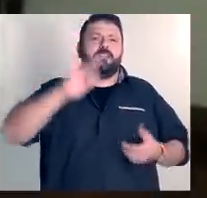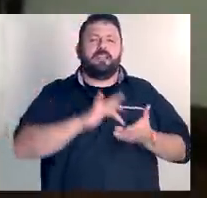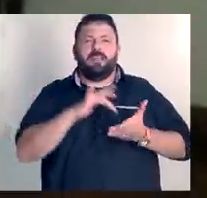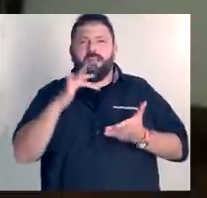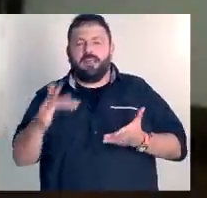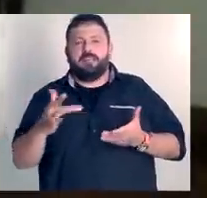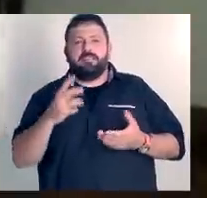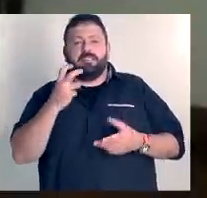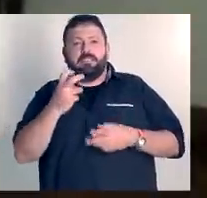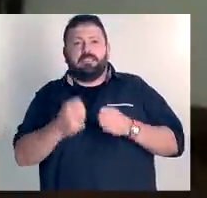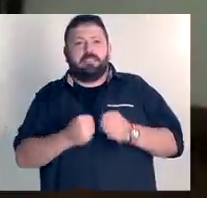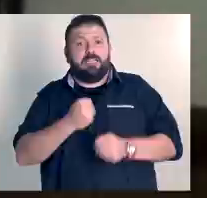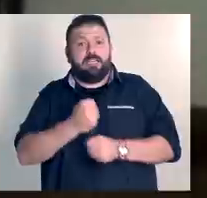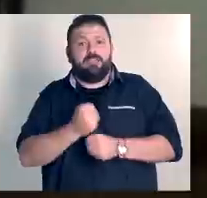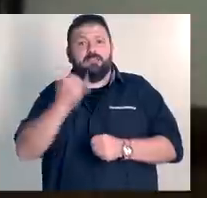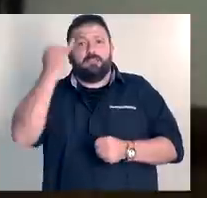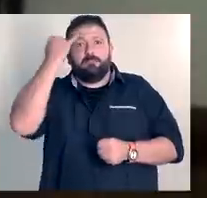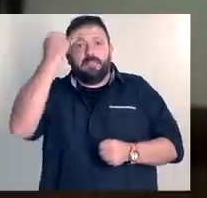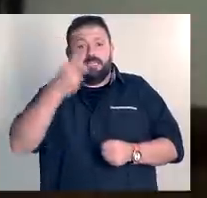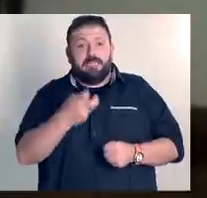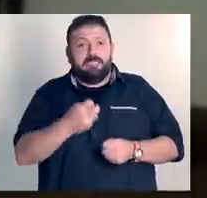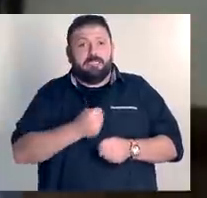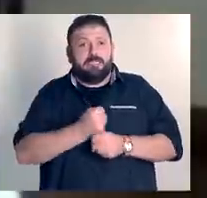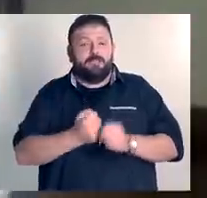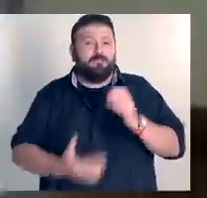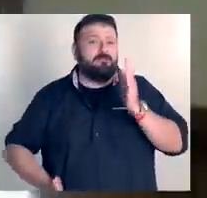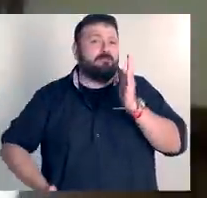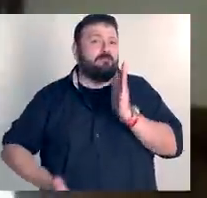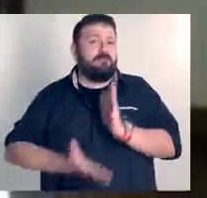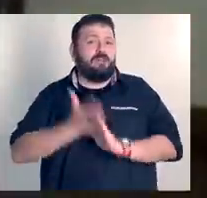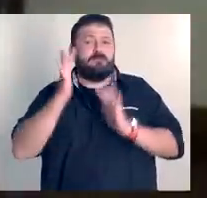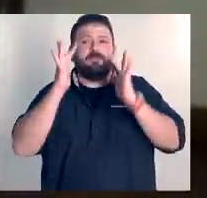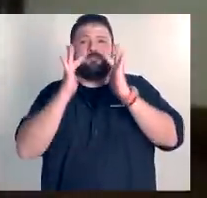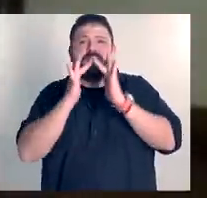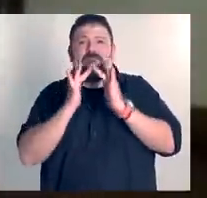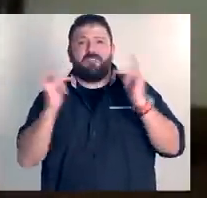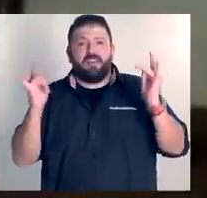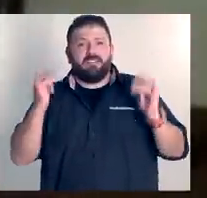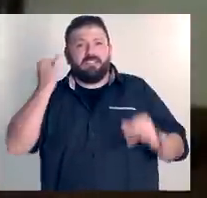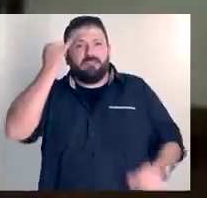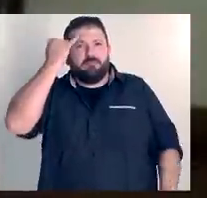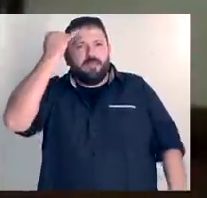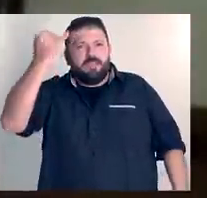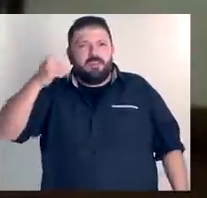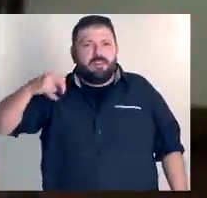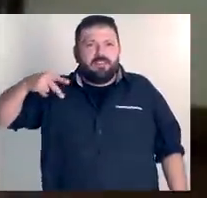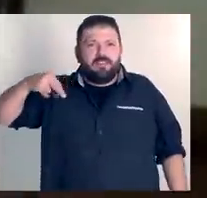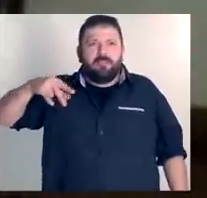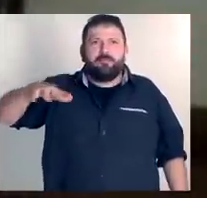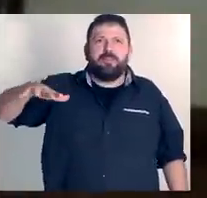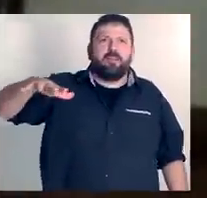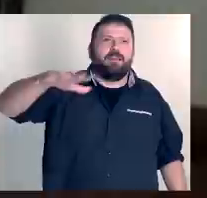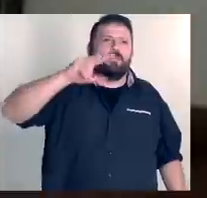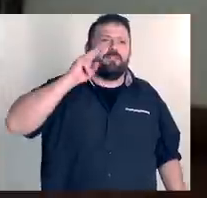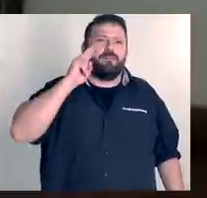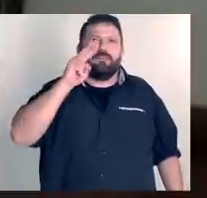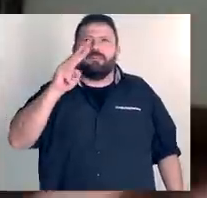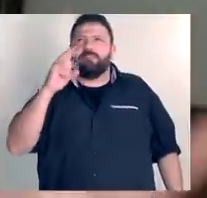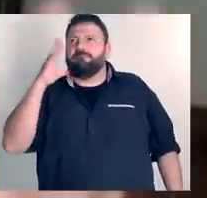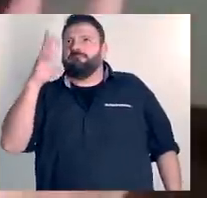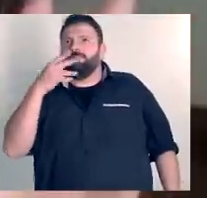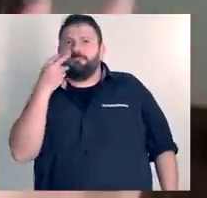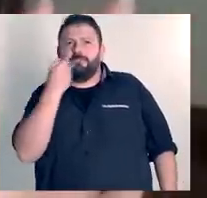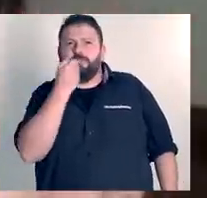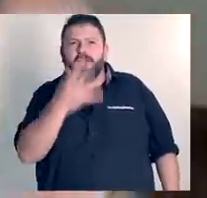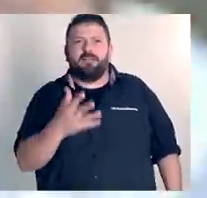año, imagínate, vamos a ir a París. ¿Tú te imaginas estar ahí caminando en esta avenida preciosa que se